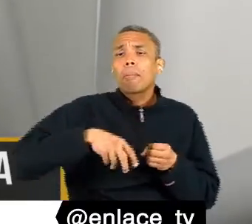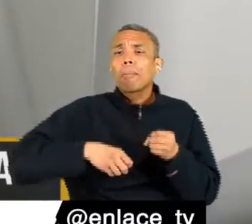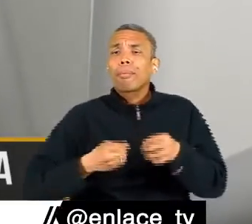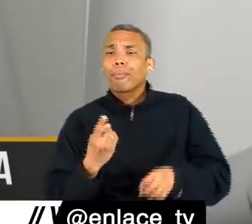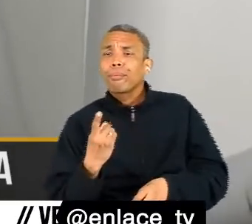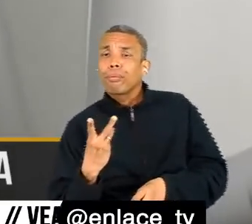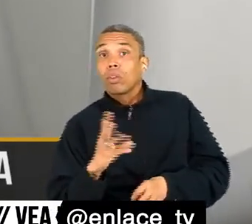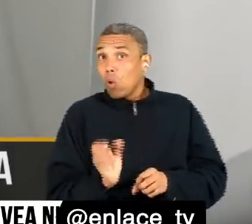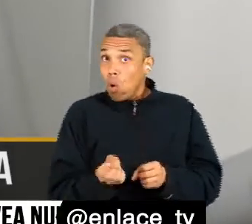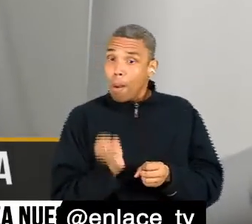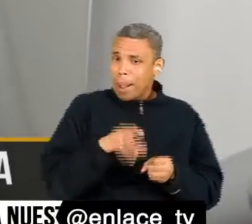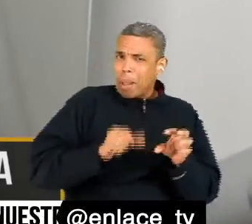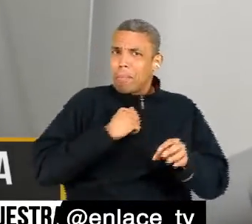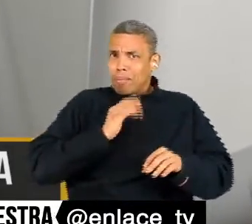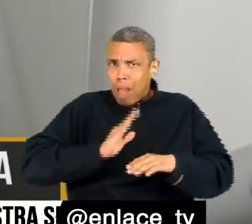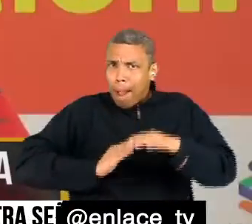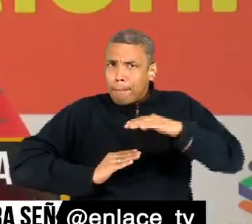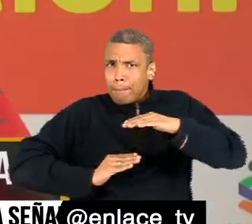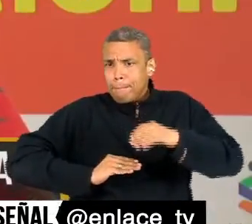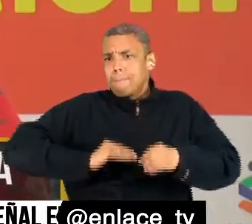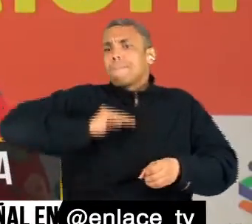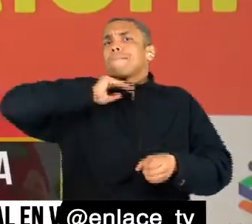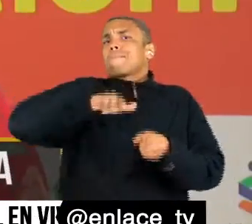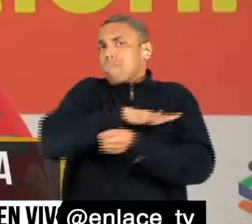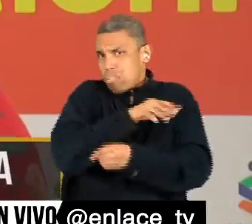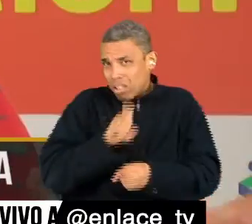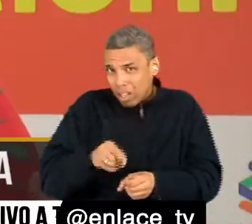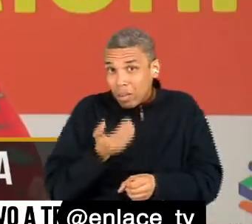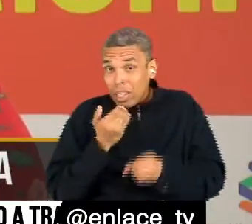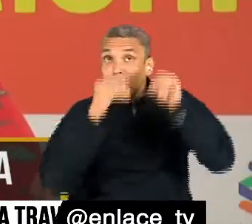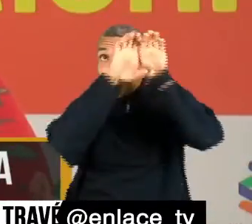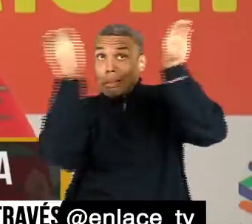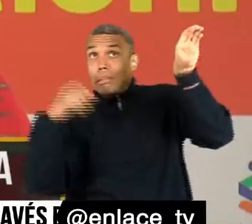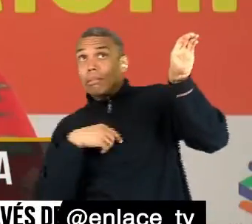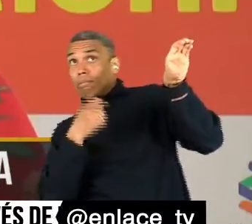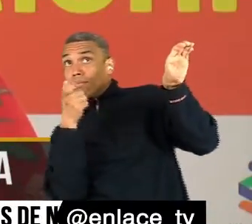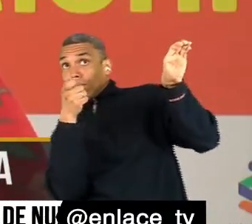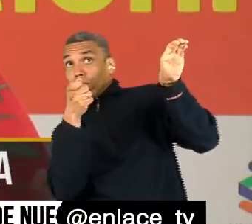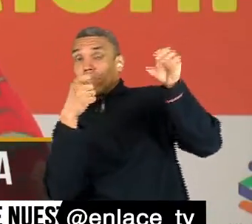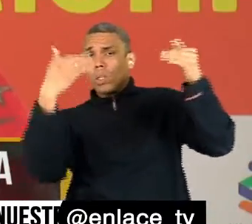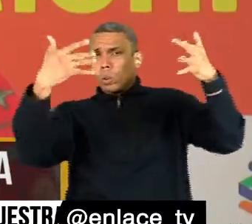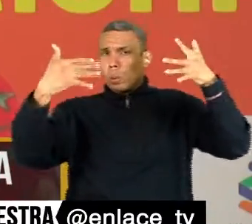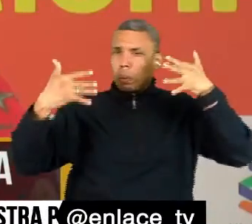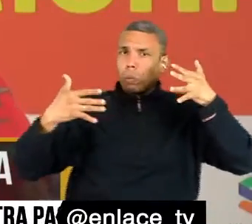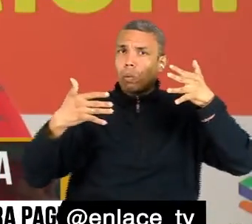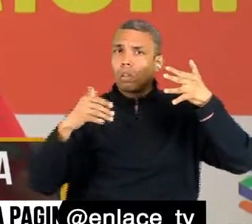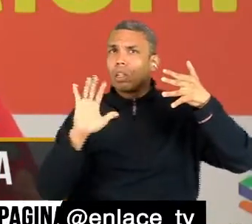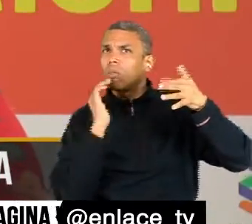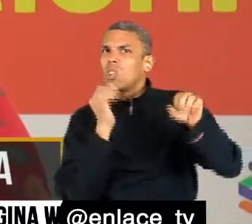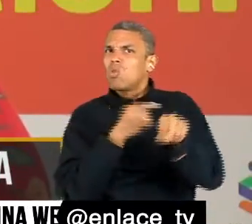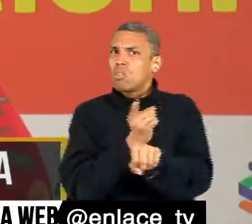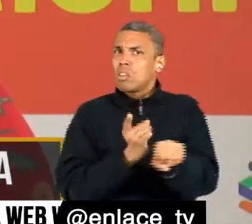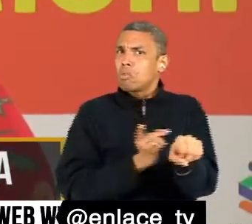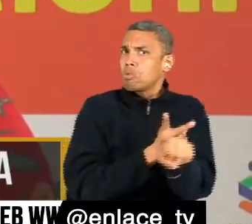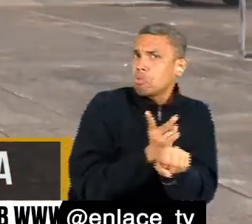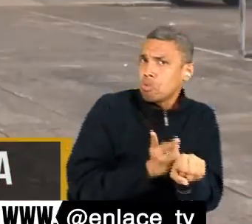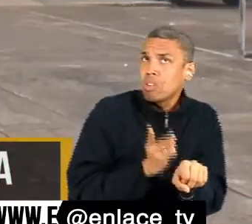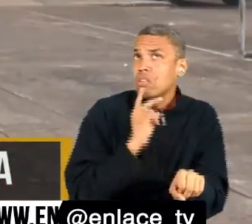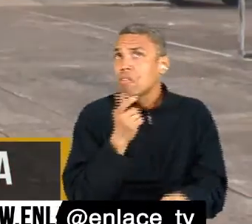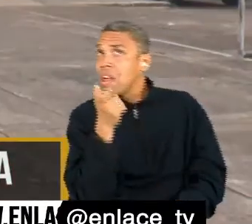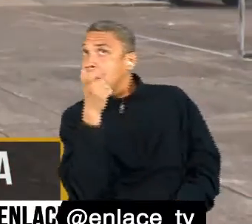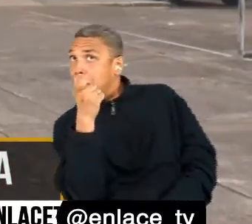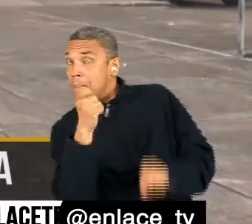prendidos prolongadamente. El aire acondicionado debe ser, si lo requiero, lo prendo y a las 2 horas o a las 3 horas los apago.